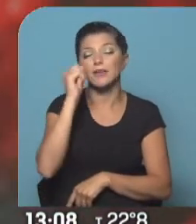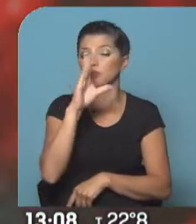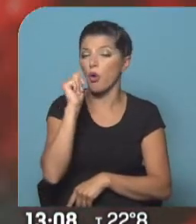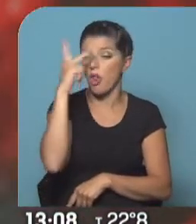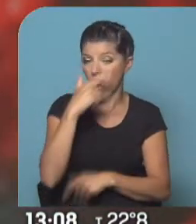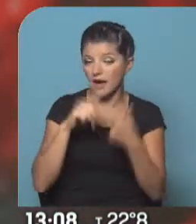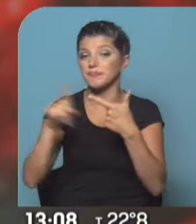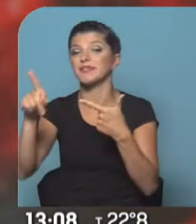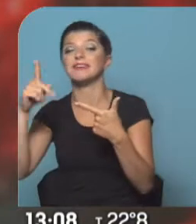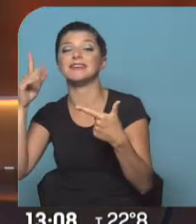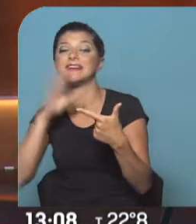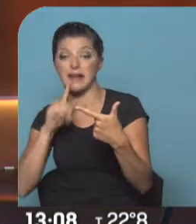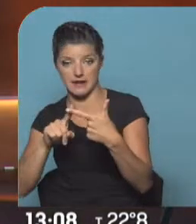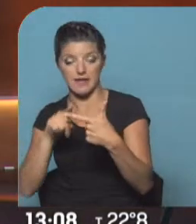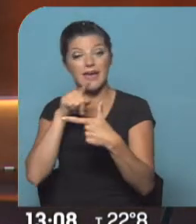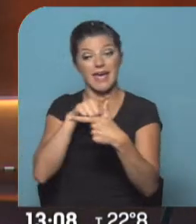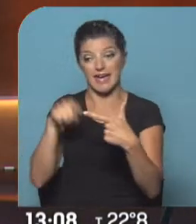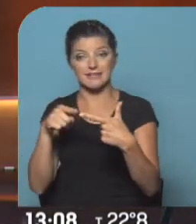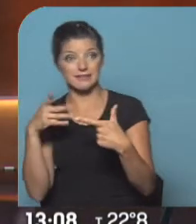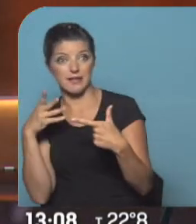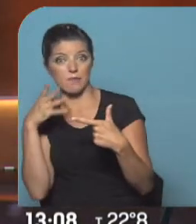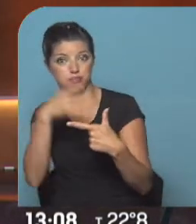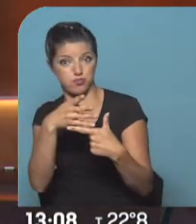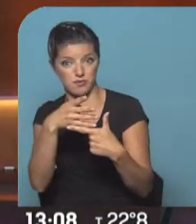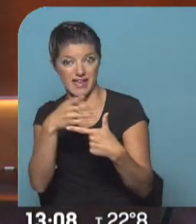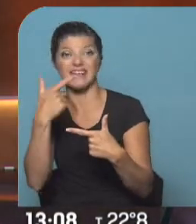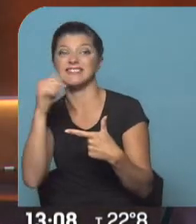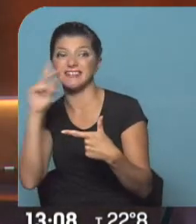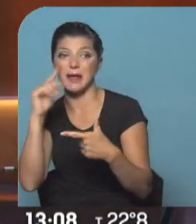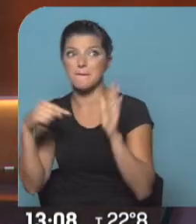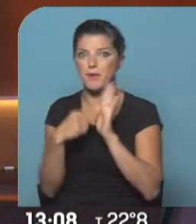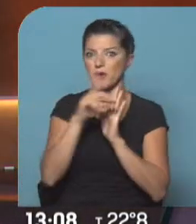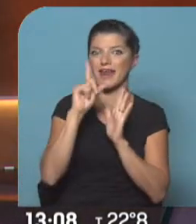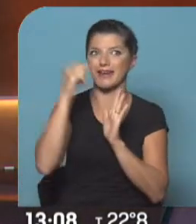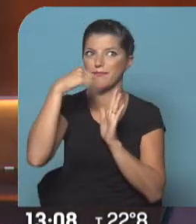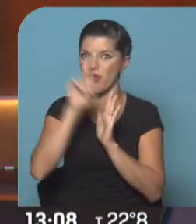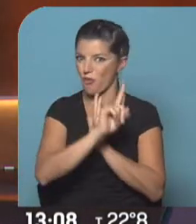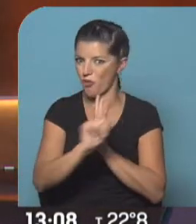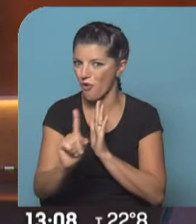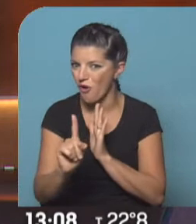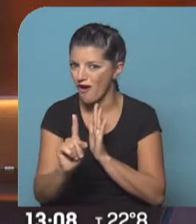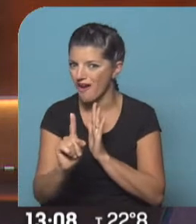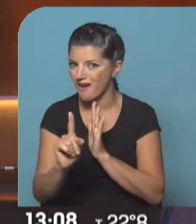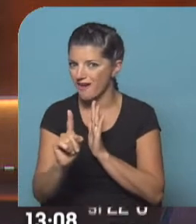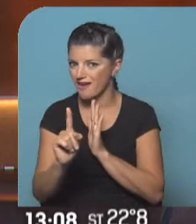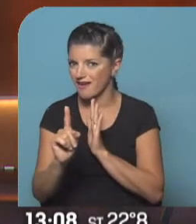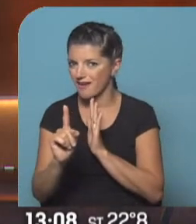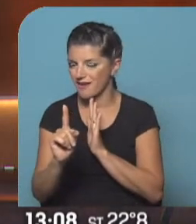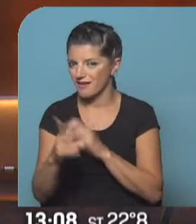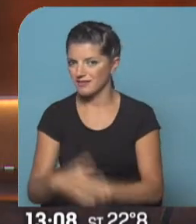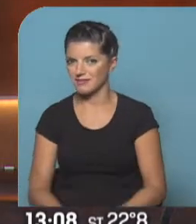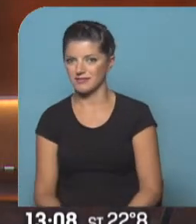Israel ataca al Hezbollah en Siria, pero Israel no quiere atacar al Hezbollah en el Líbano. Primero porque no está dispuesto también a pagar en su suelo lo que sería una